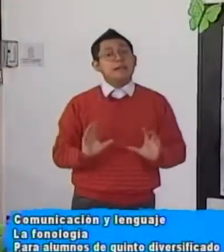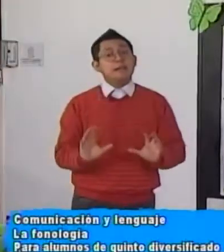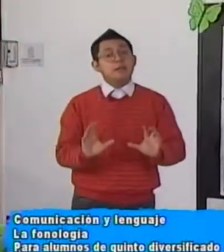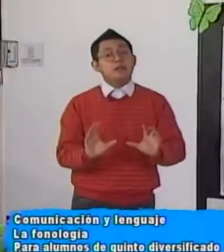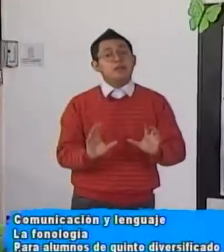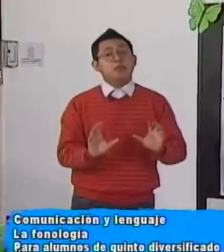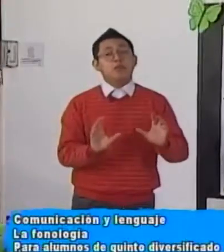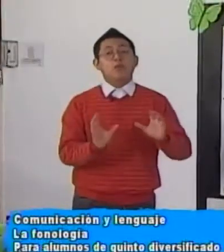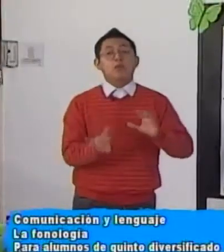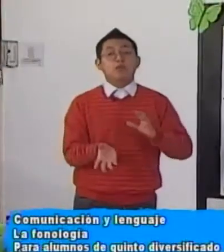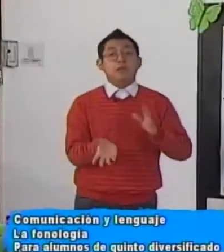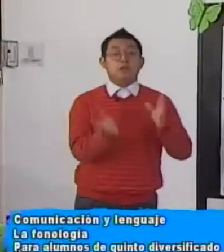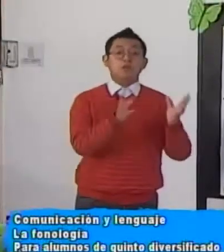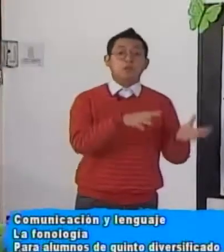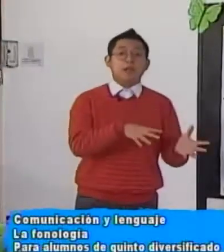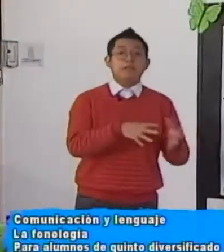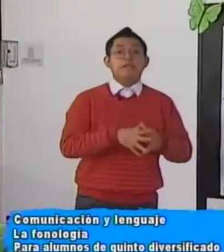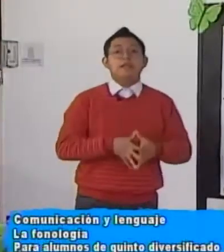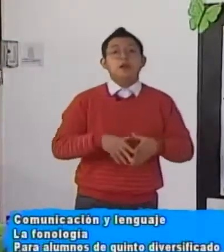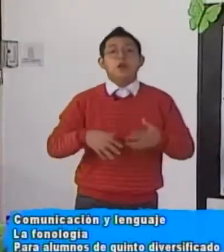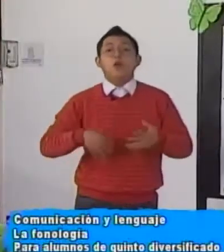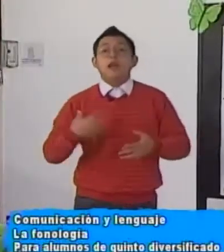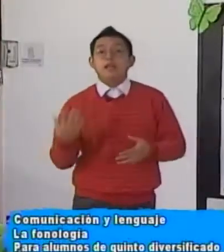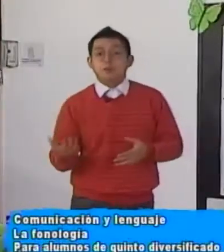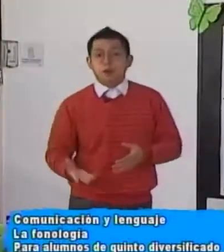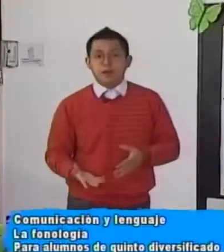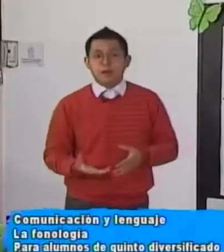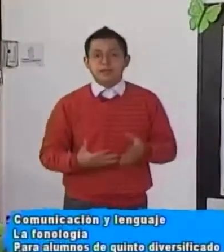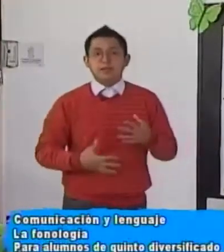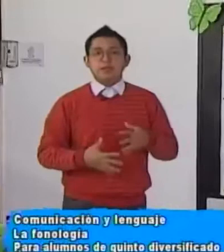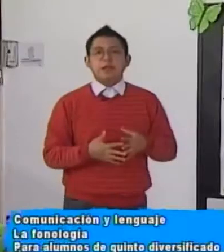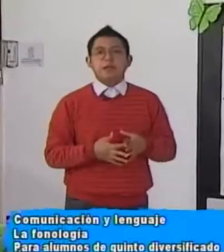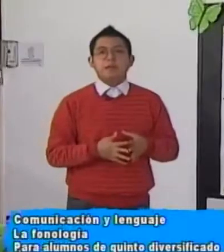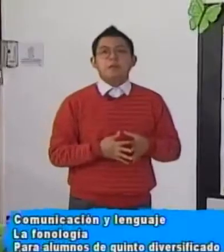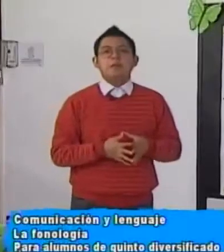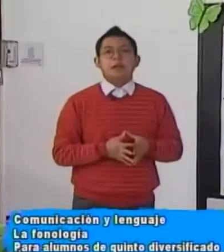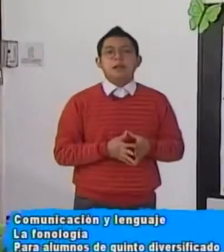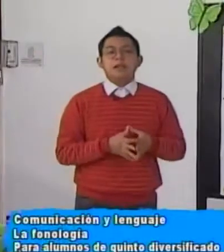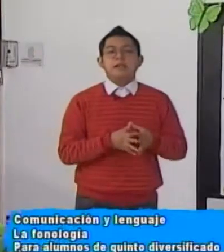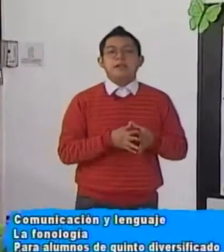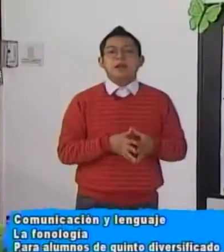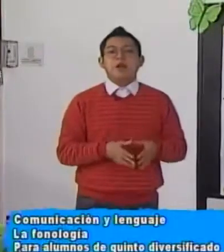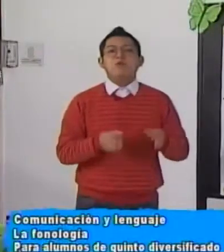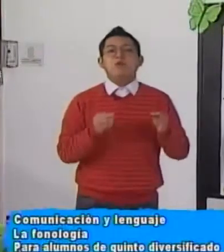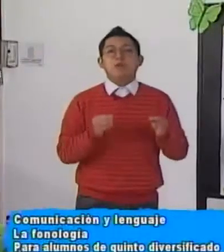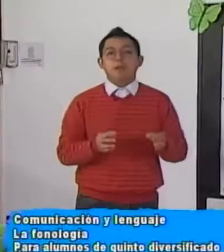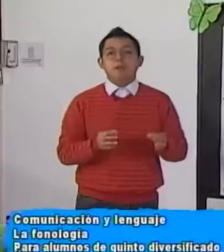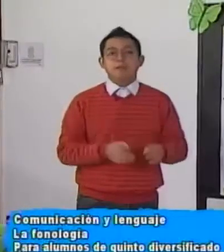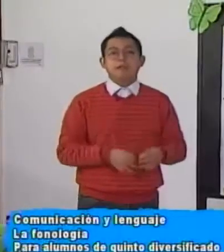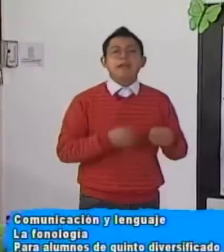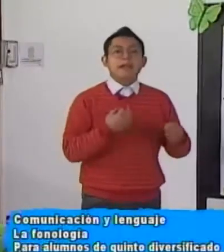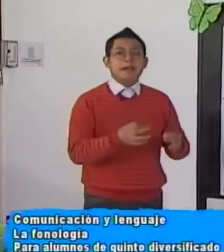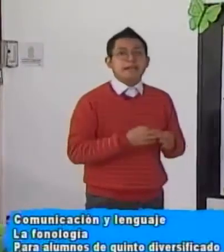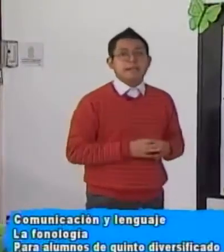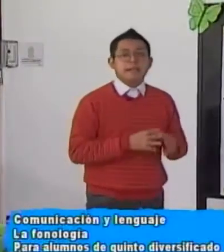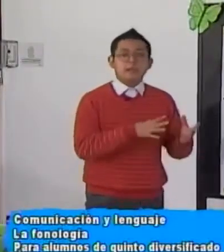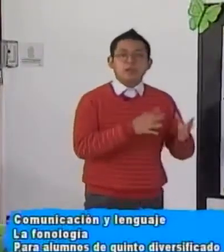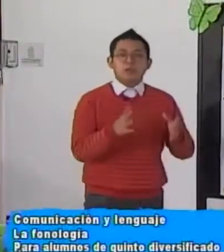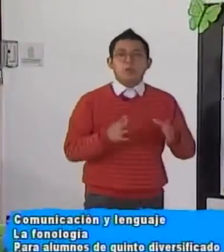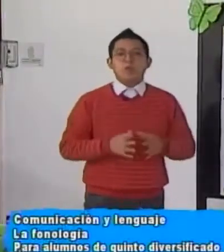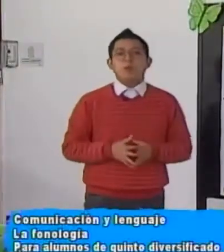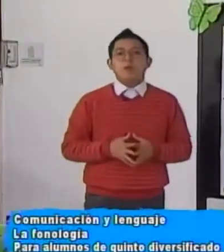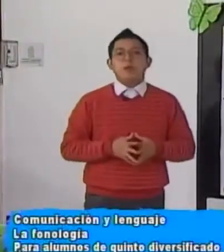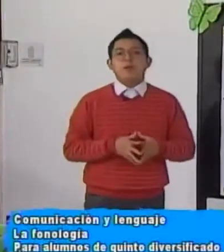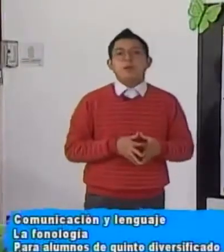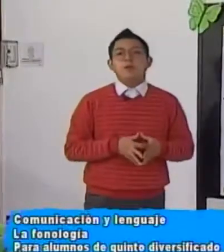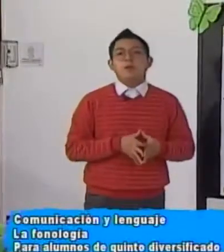ver en este momento como las consonantes o las vocales, sino que las vamos a identificar como fonemas. En este caso les